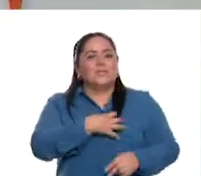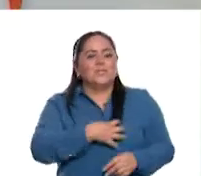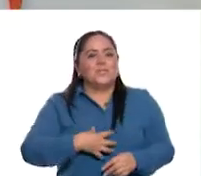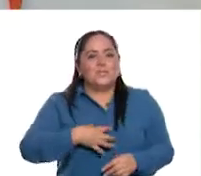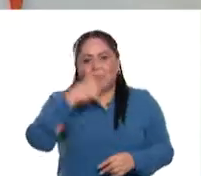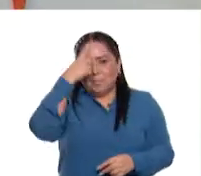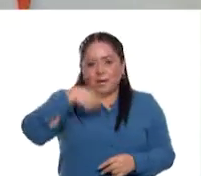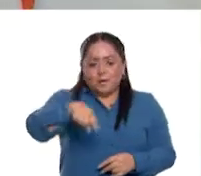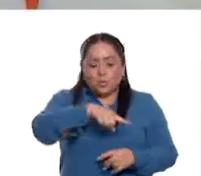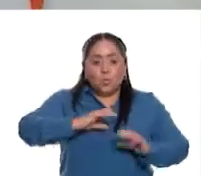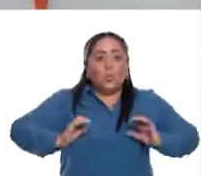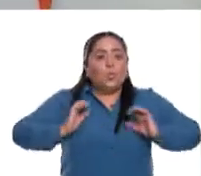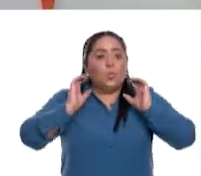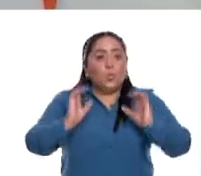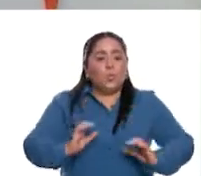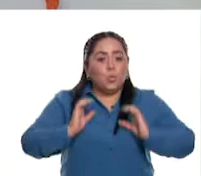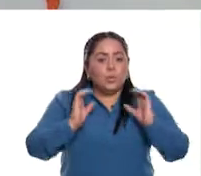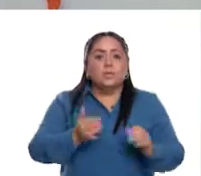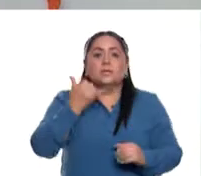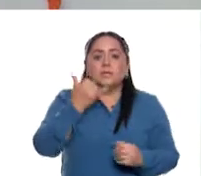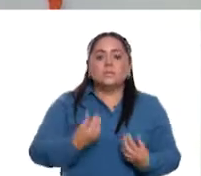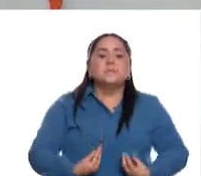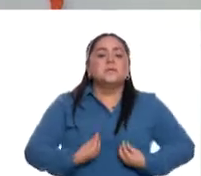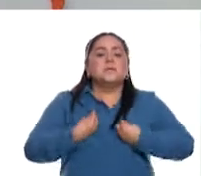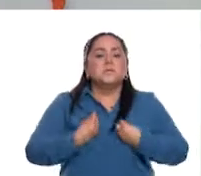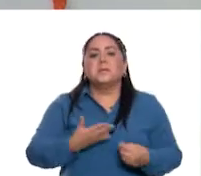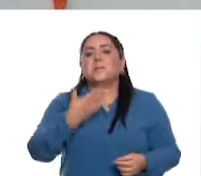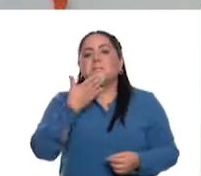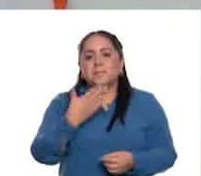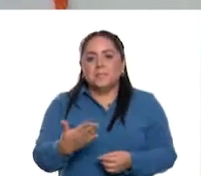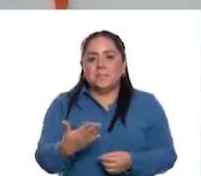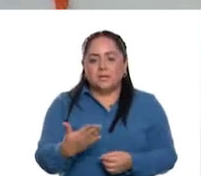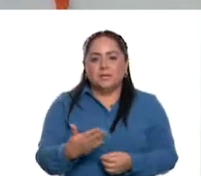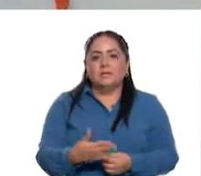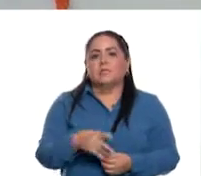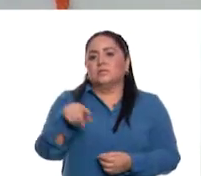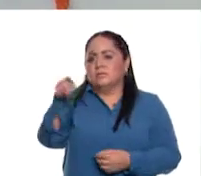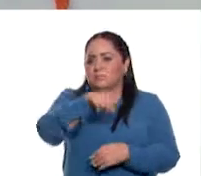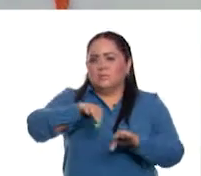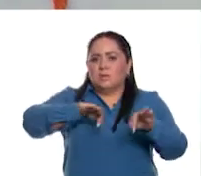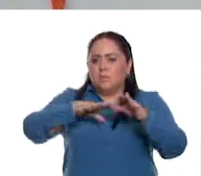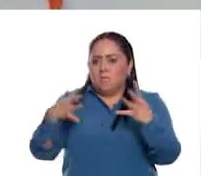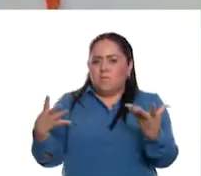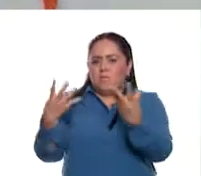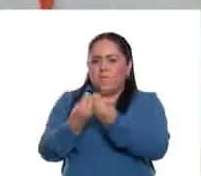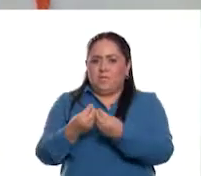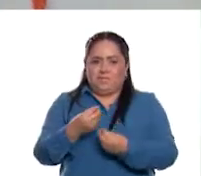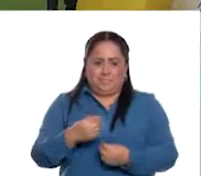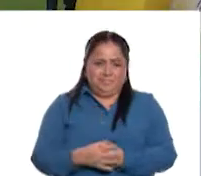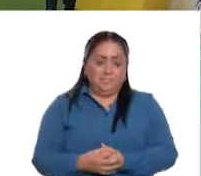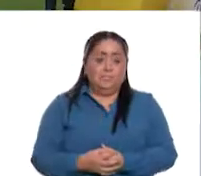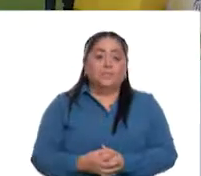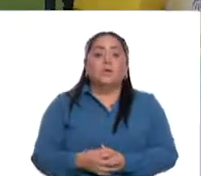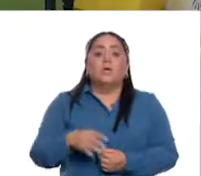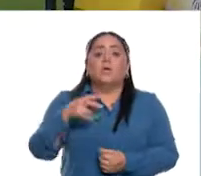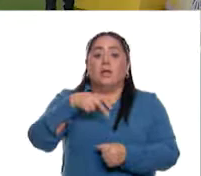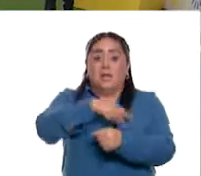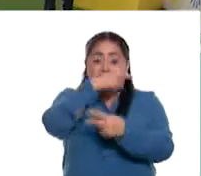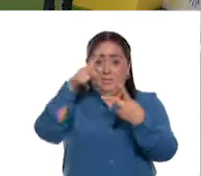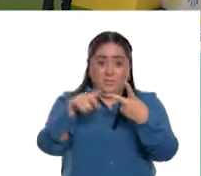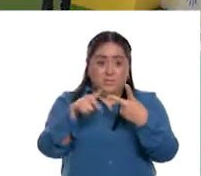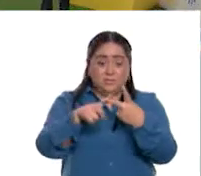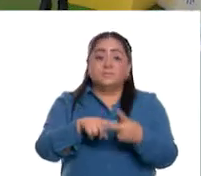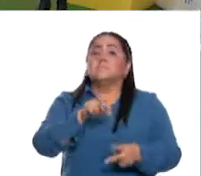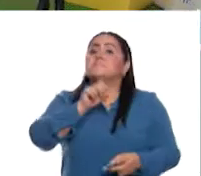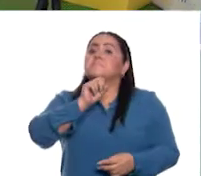emociones para que se cuiden a sí mismos y vivan en bienestar en colaboración con los demás. El reto número dos,